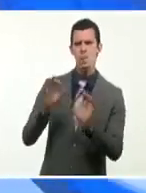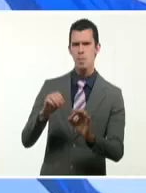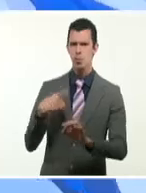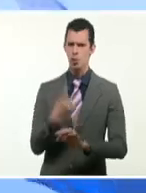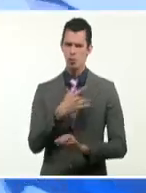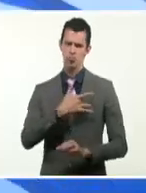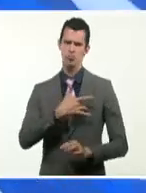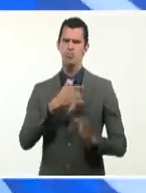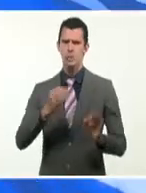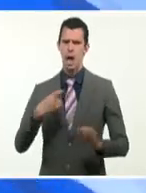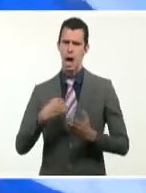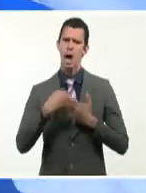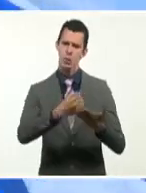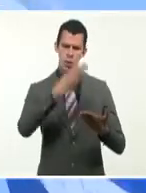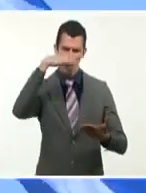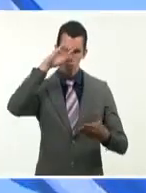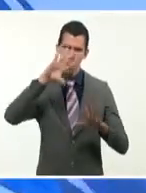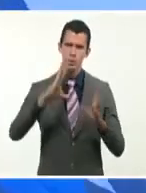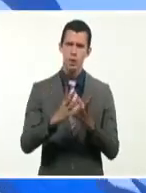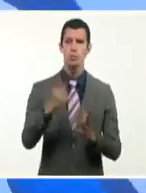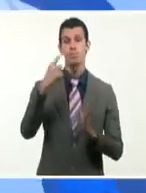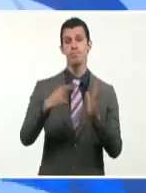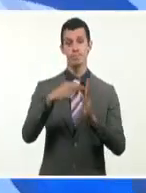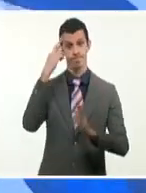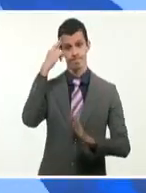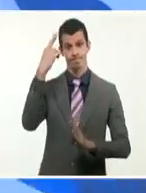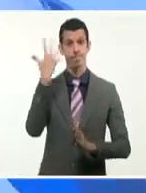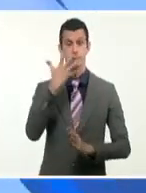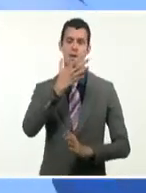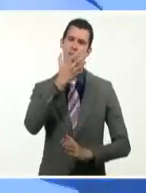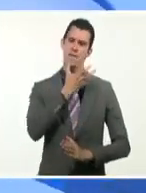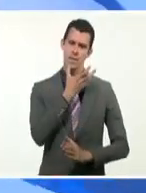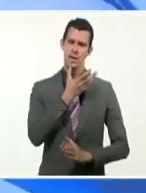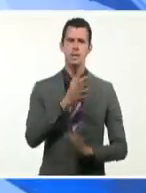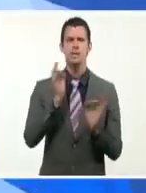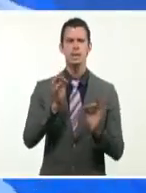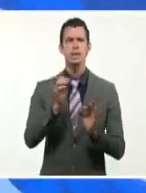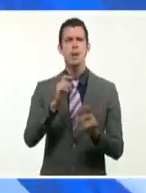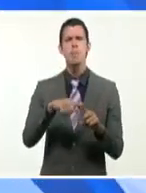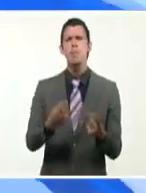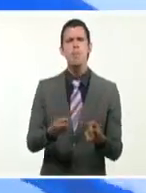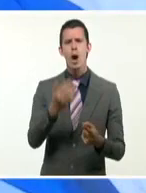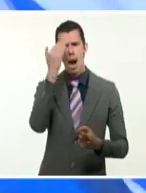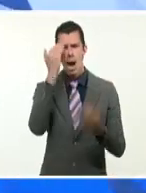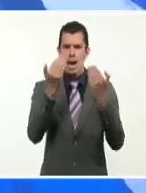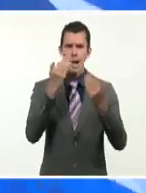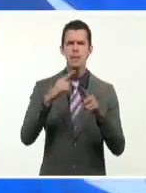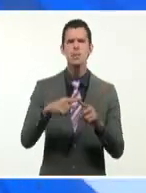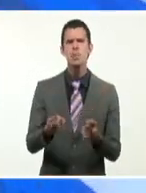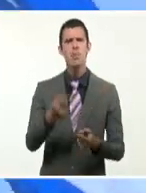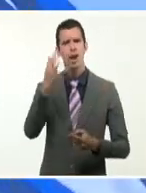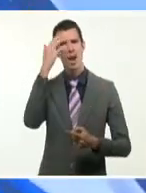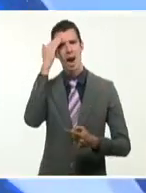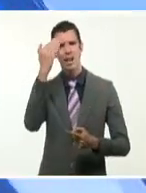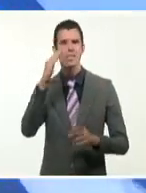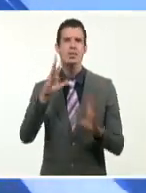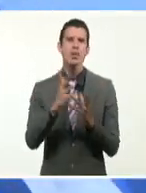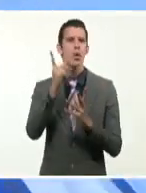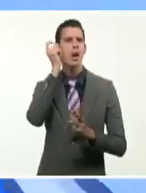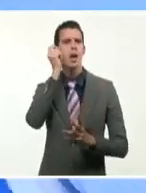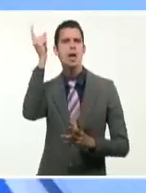nuestro invencible comandante en jefe, que fue el principal artífice de la prestación de servicios de